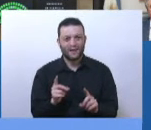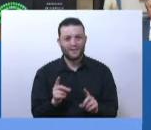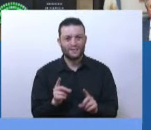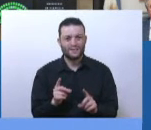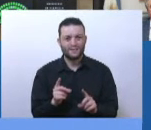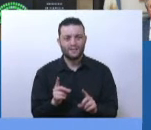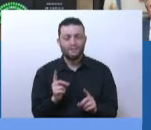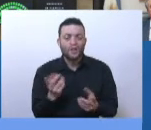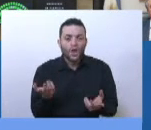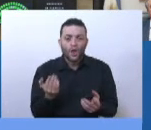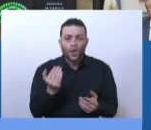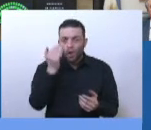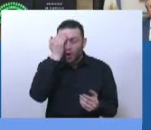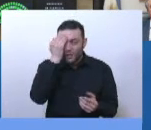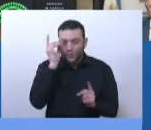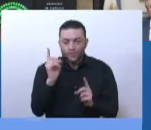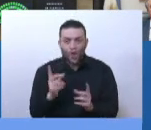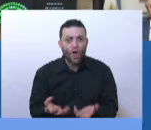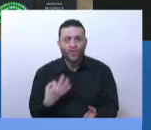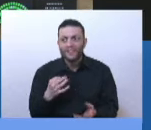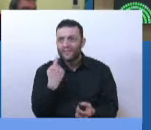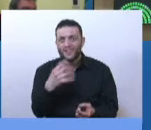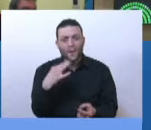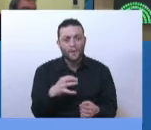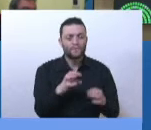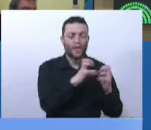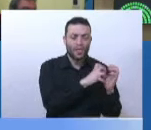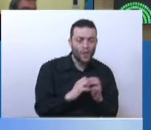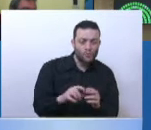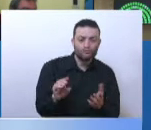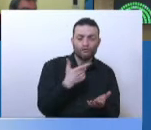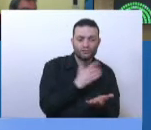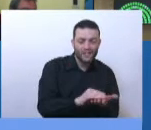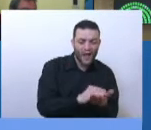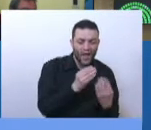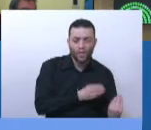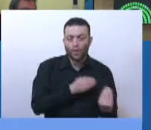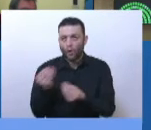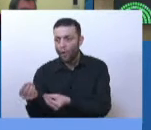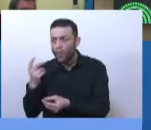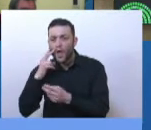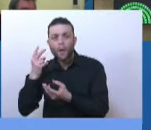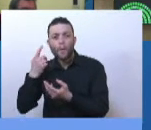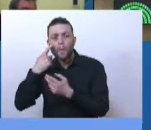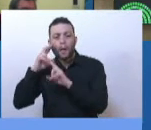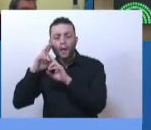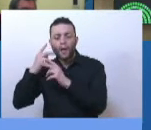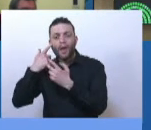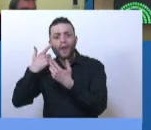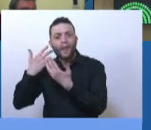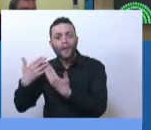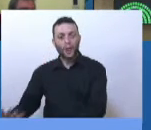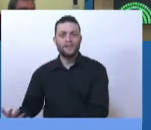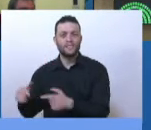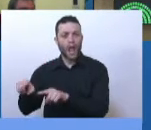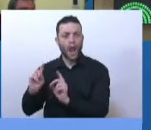propia Constitución. La Cámara de Diputados, como Cámara Revisora, debió pronunciarse